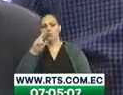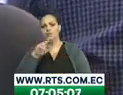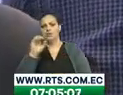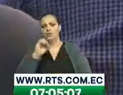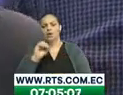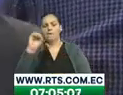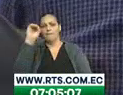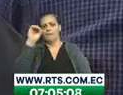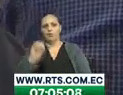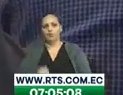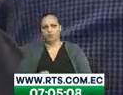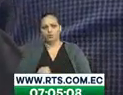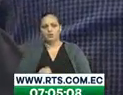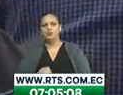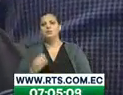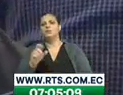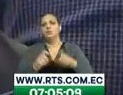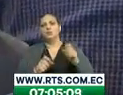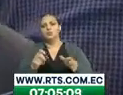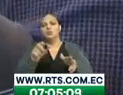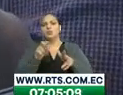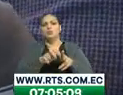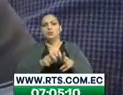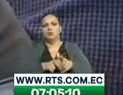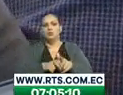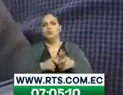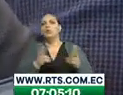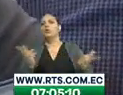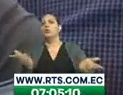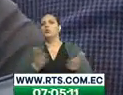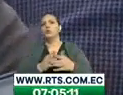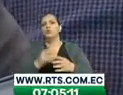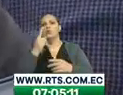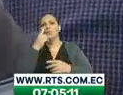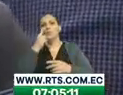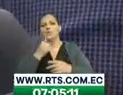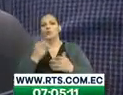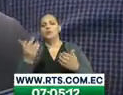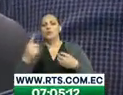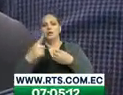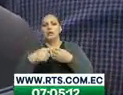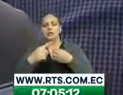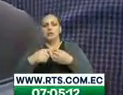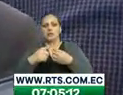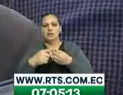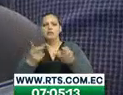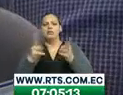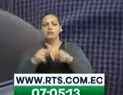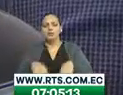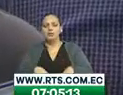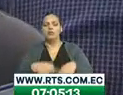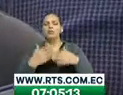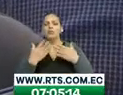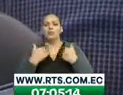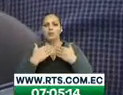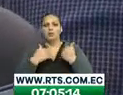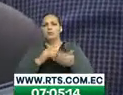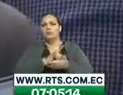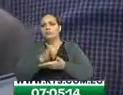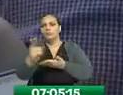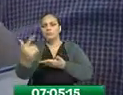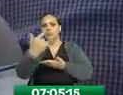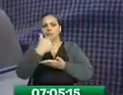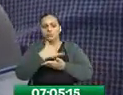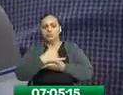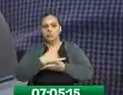más. Le harían pruebas en Quito y nosotros acá les volvemos a hacer pruebas. Y el que salga positivo o